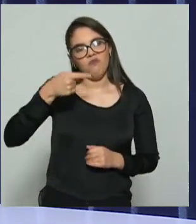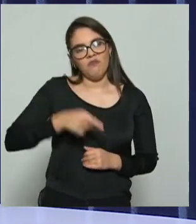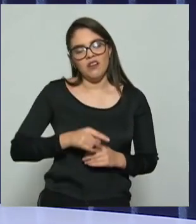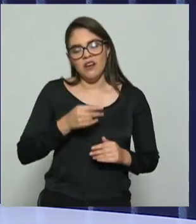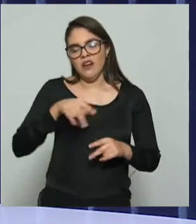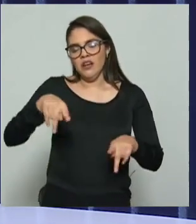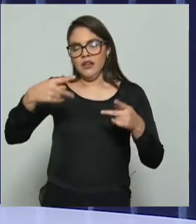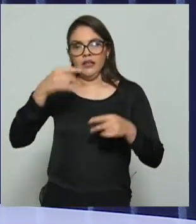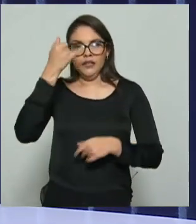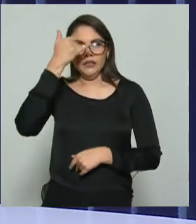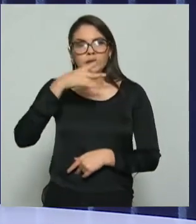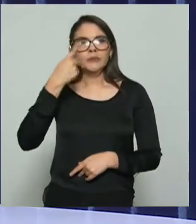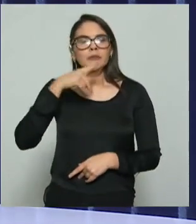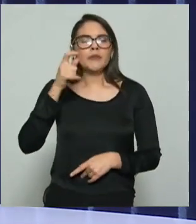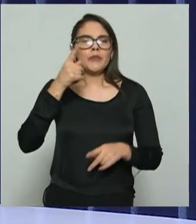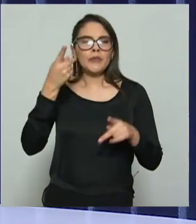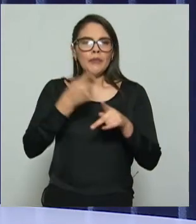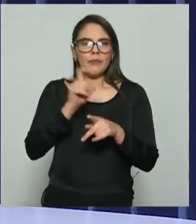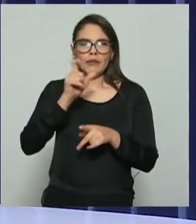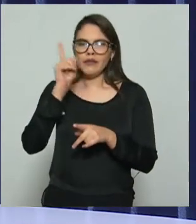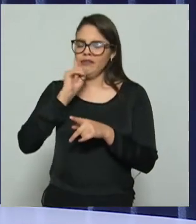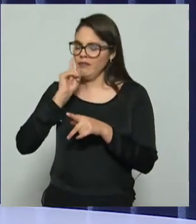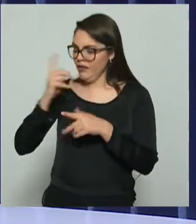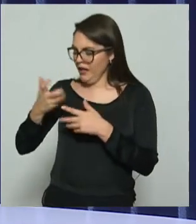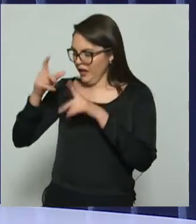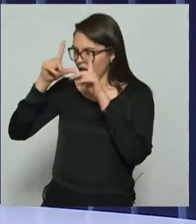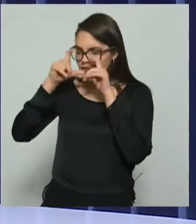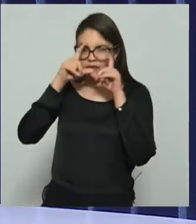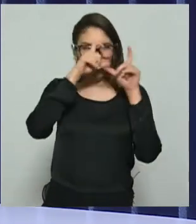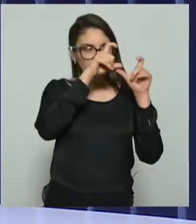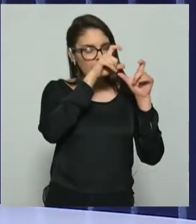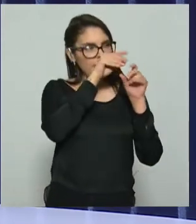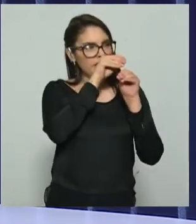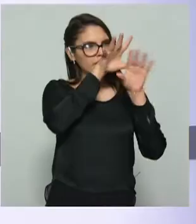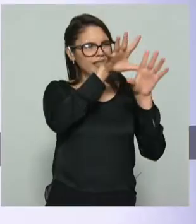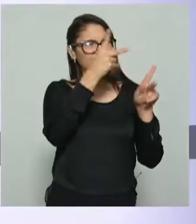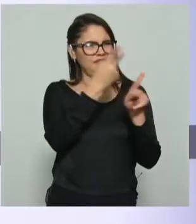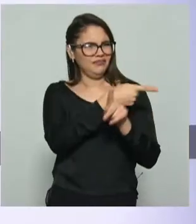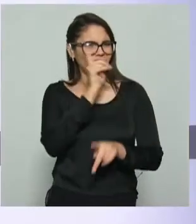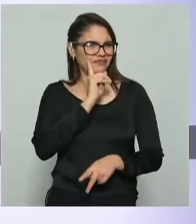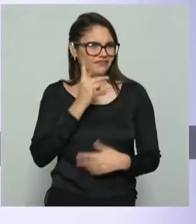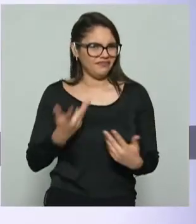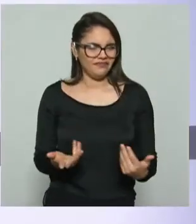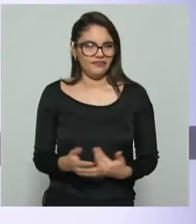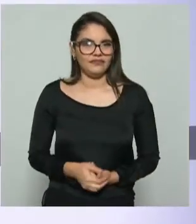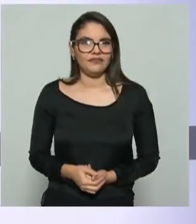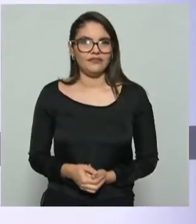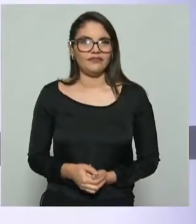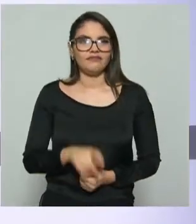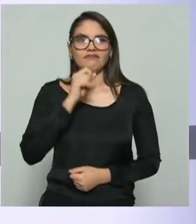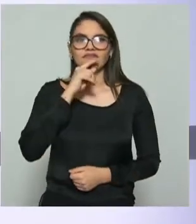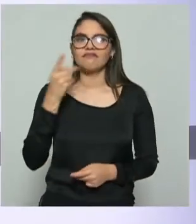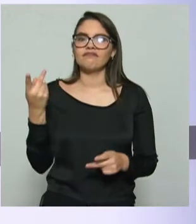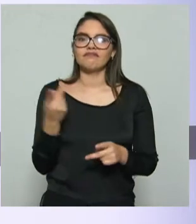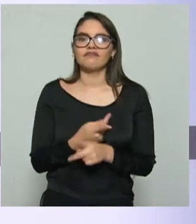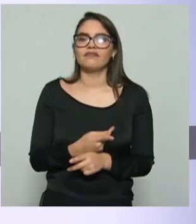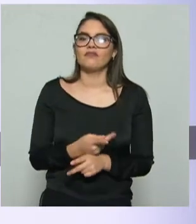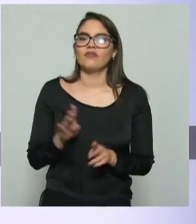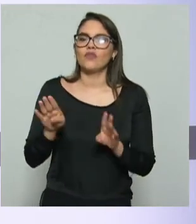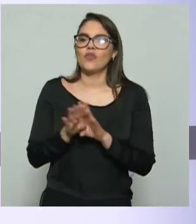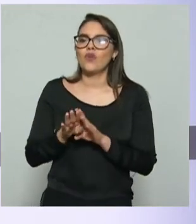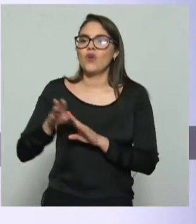para bajarme de la contienda de un espacio político. Y al final del día, si me preguntas,